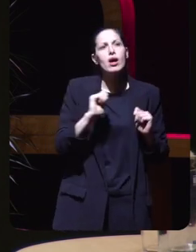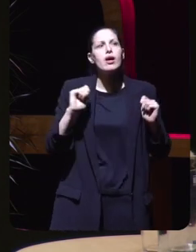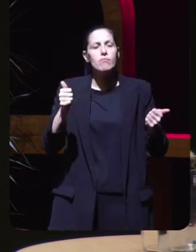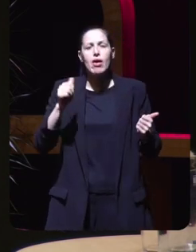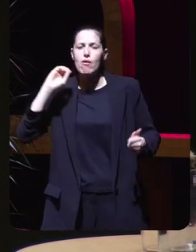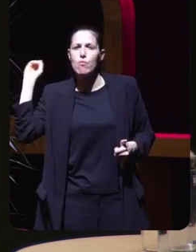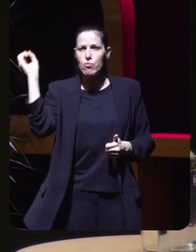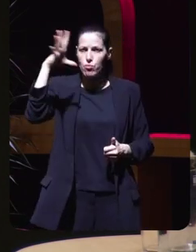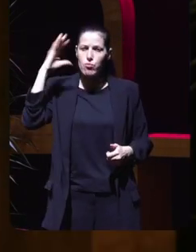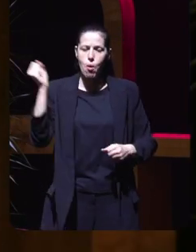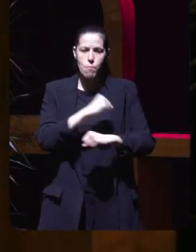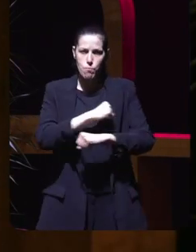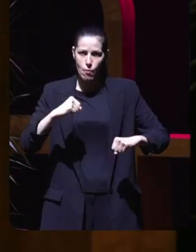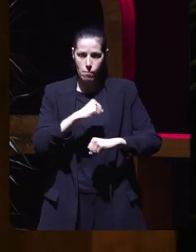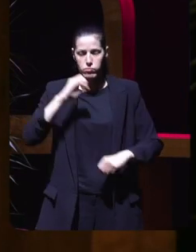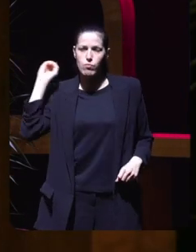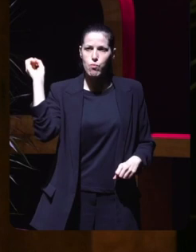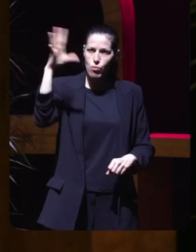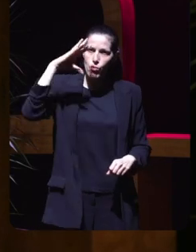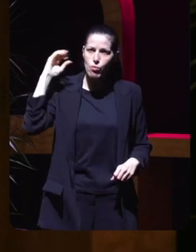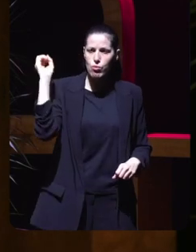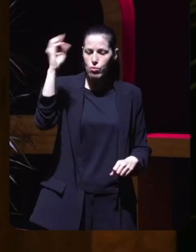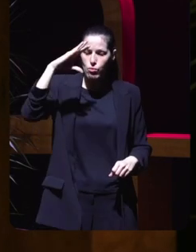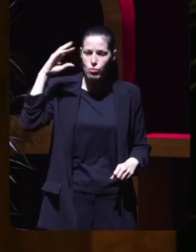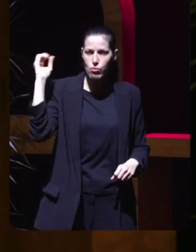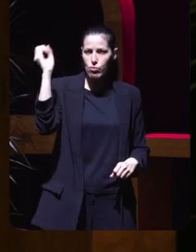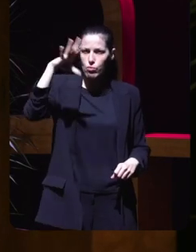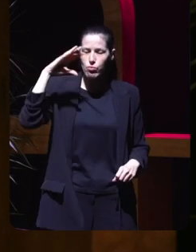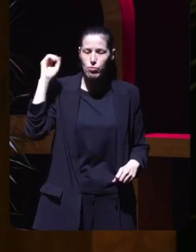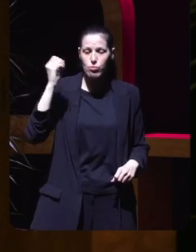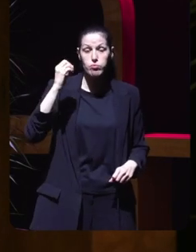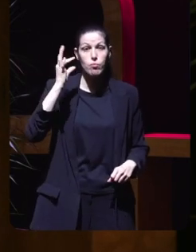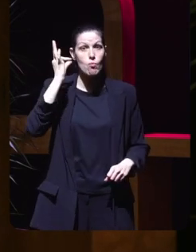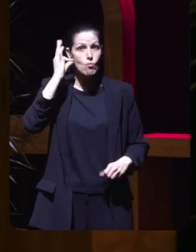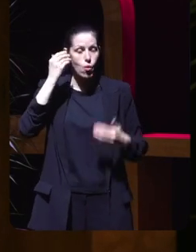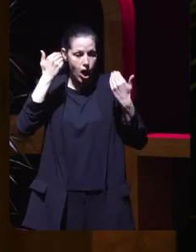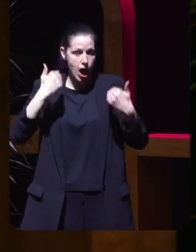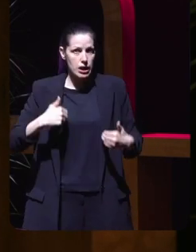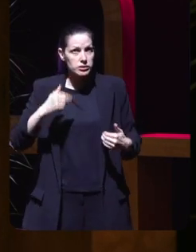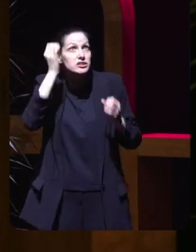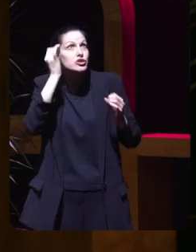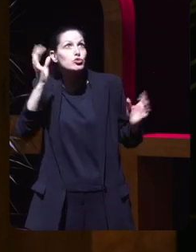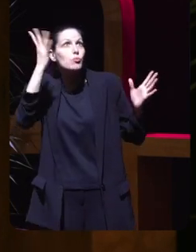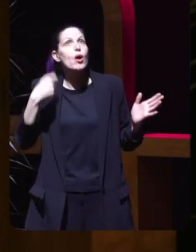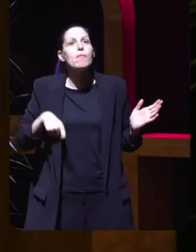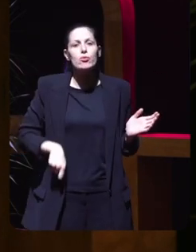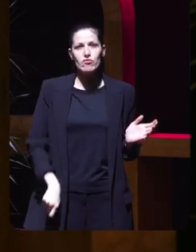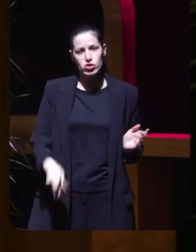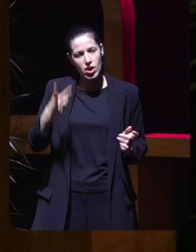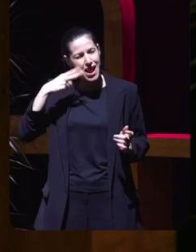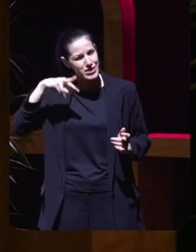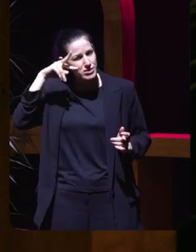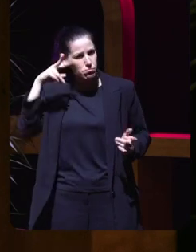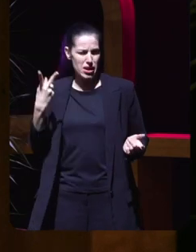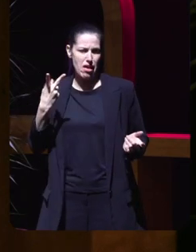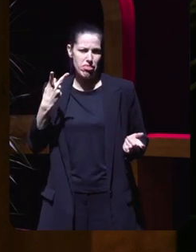Y claro Ela que se lleve una mujer una profesional con experiencia